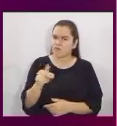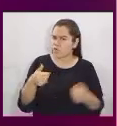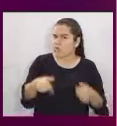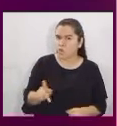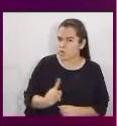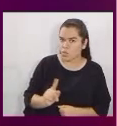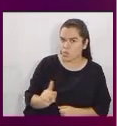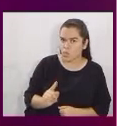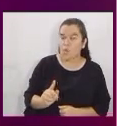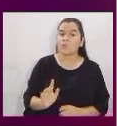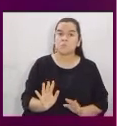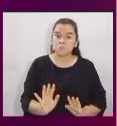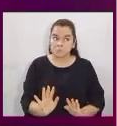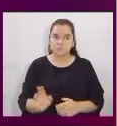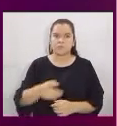se imagina,